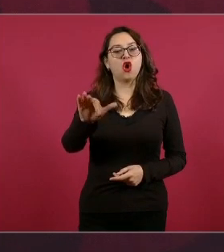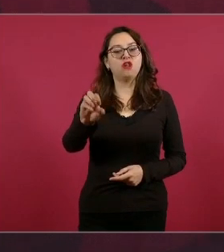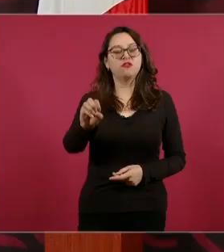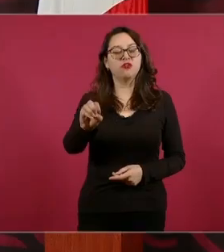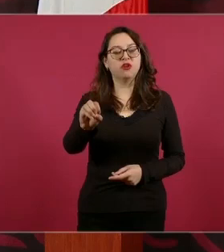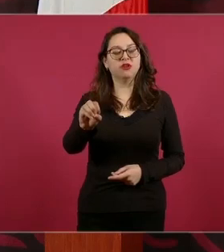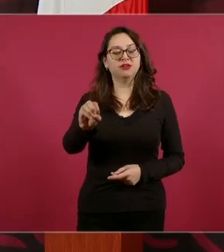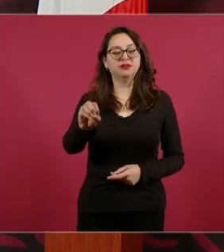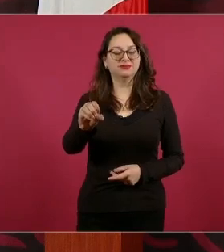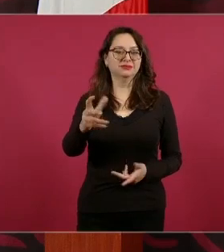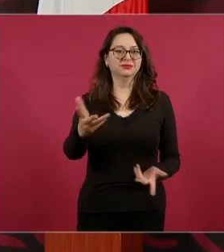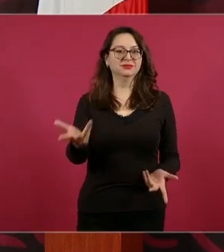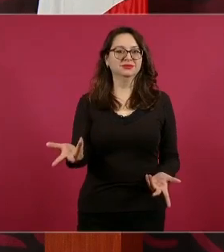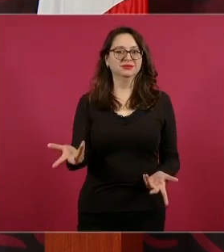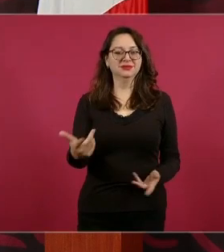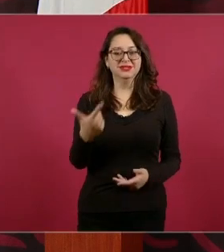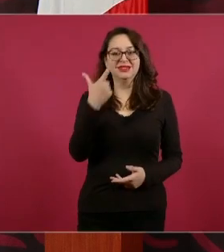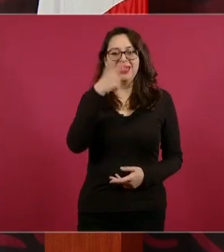virgen,